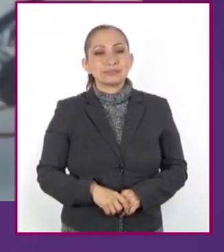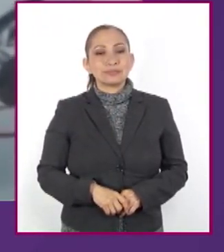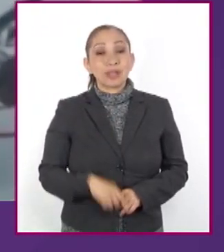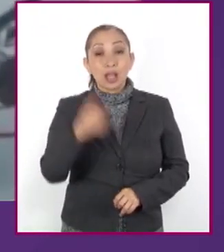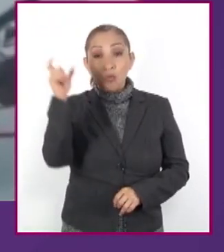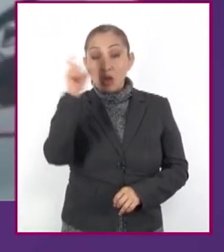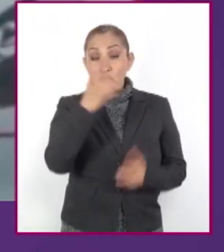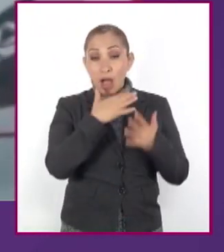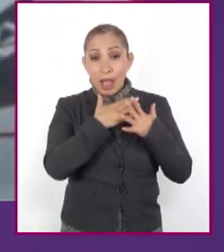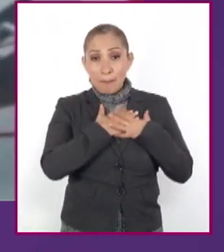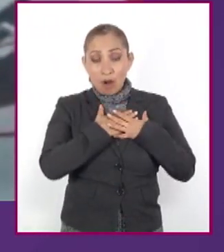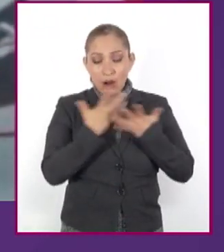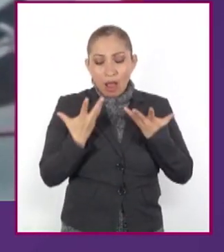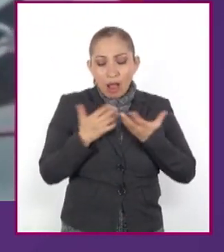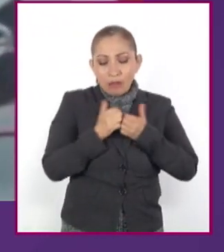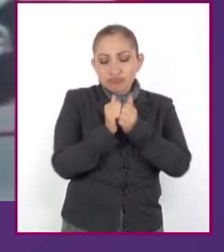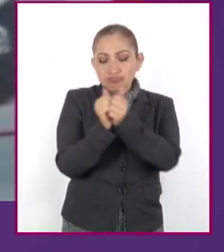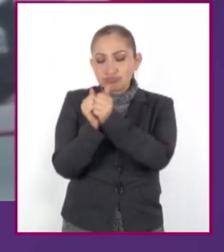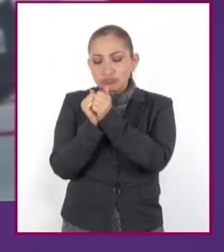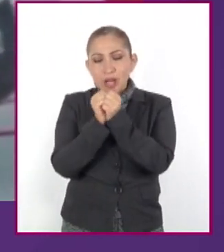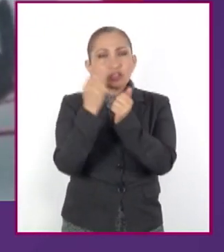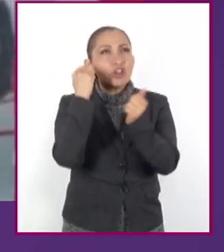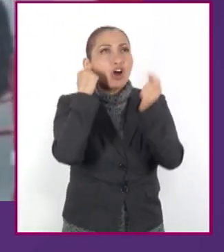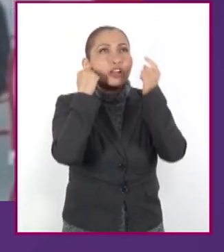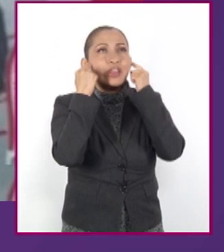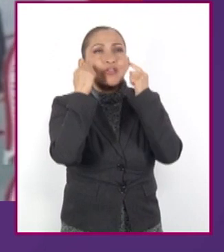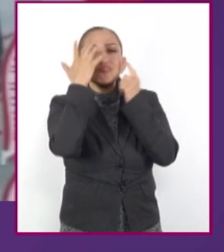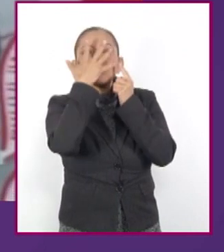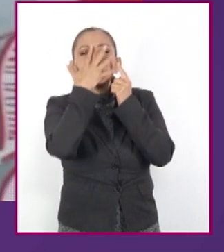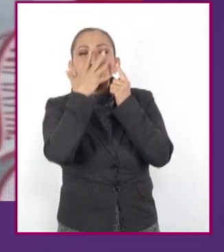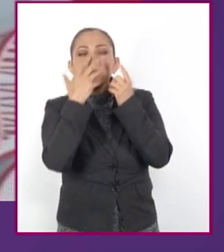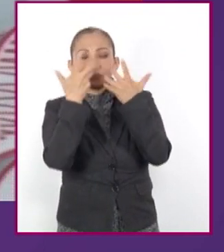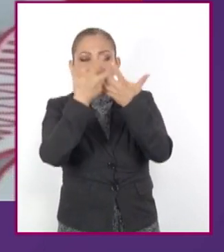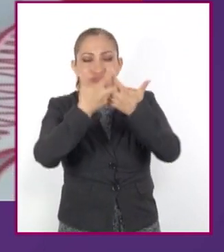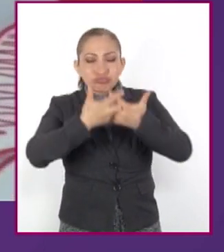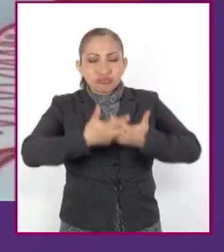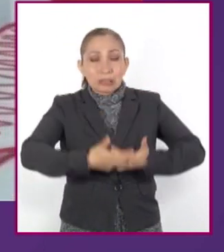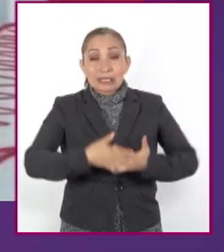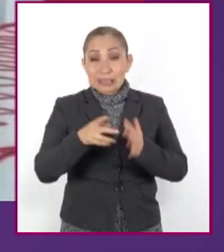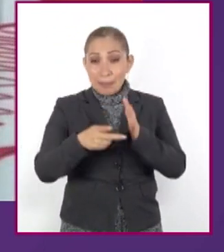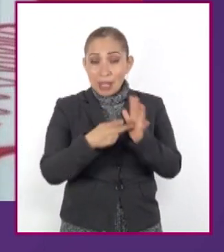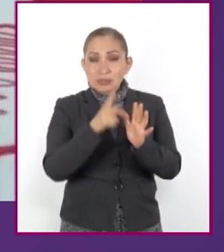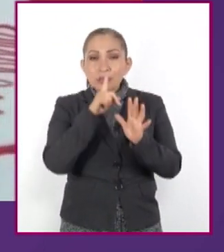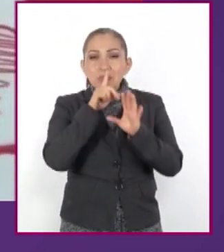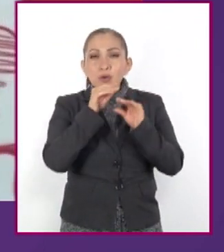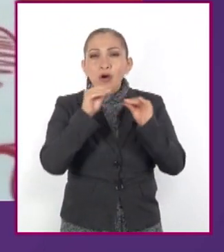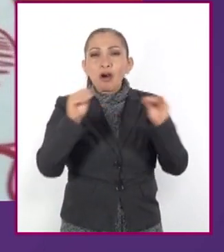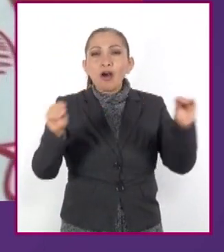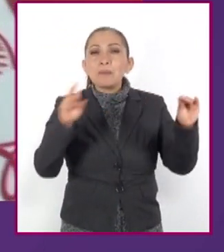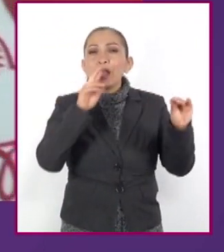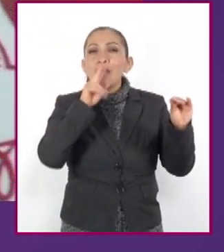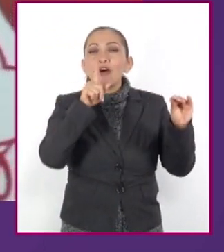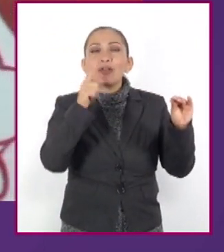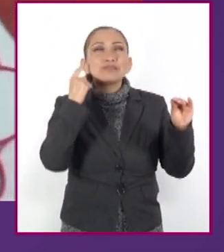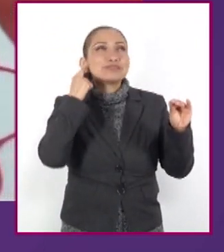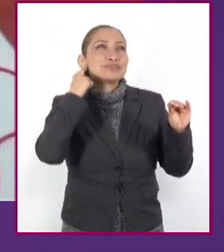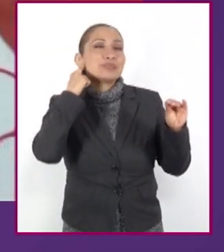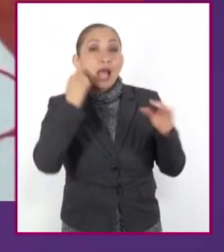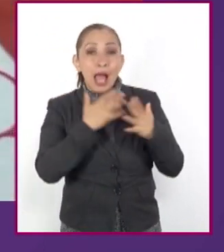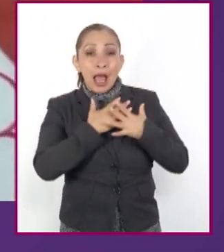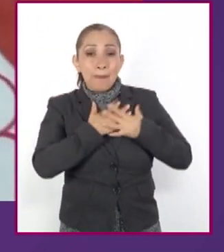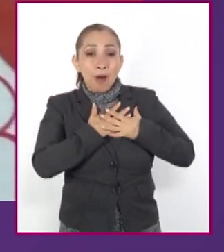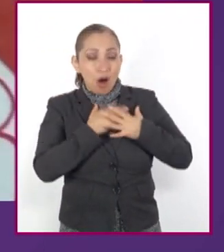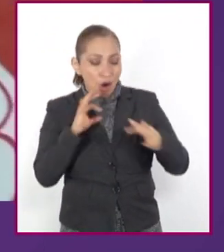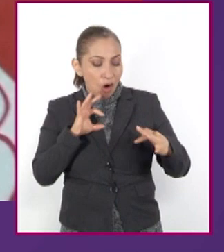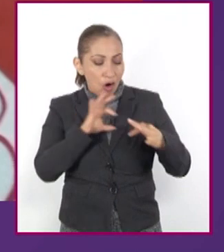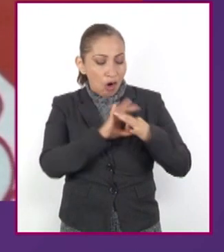Cuando el amor te acompaña, todos los sonidos son armónicos y en ocasiones el silencio es la mejor melodía. El amor se